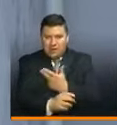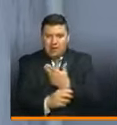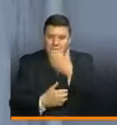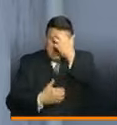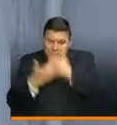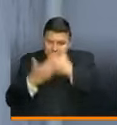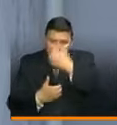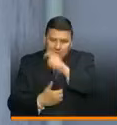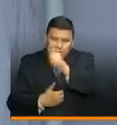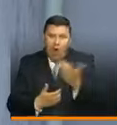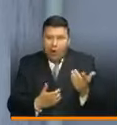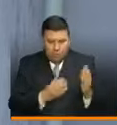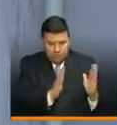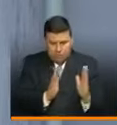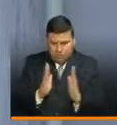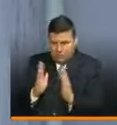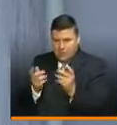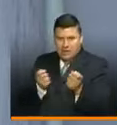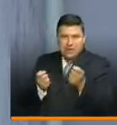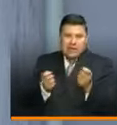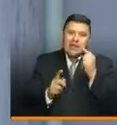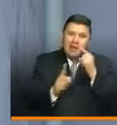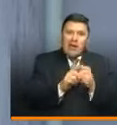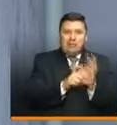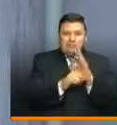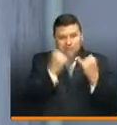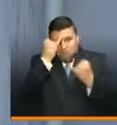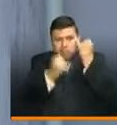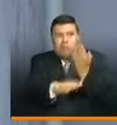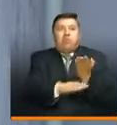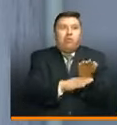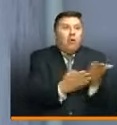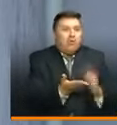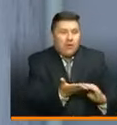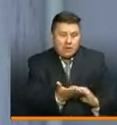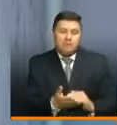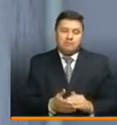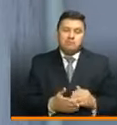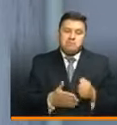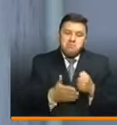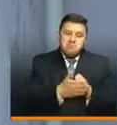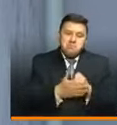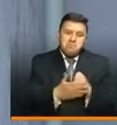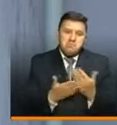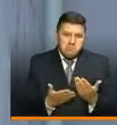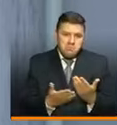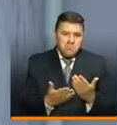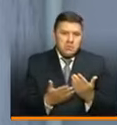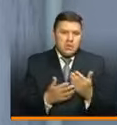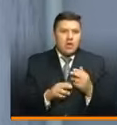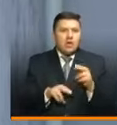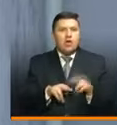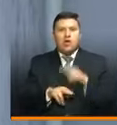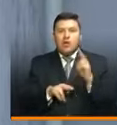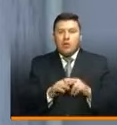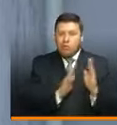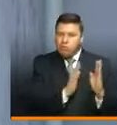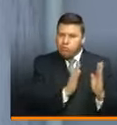masivo. La segunda es tratar de ir hacia una relativa